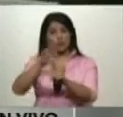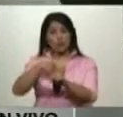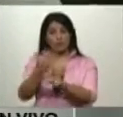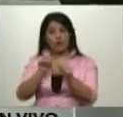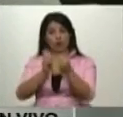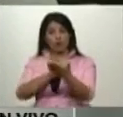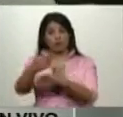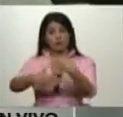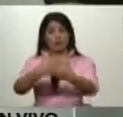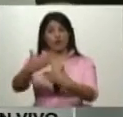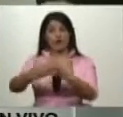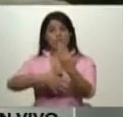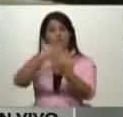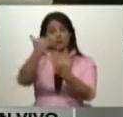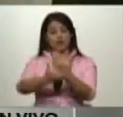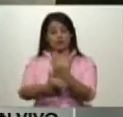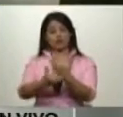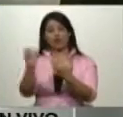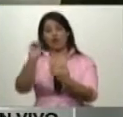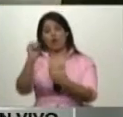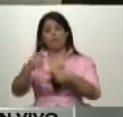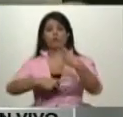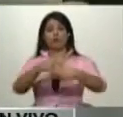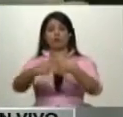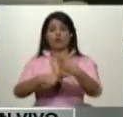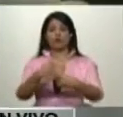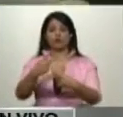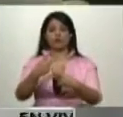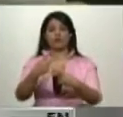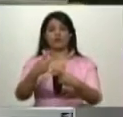adelante todos los procesos